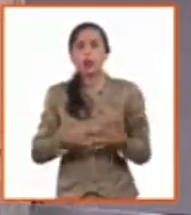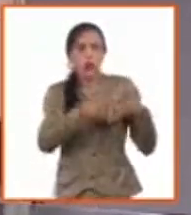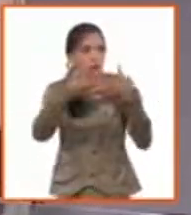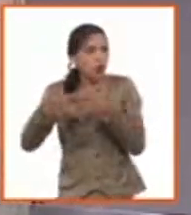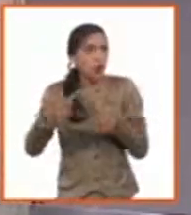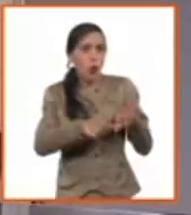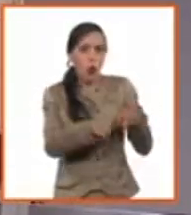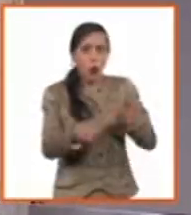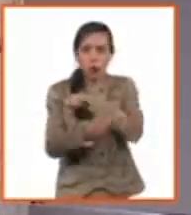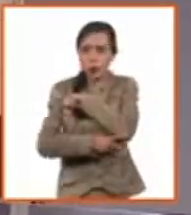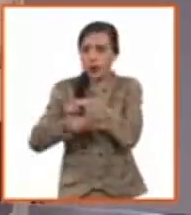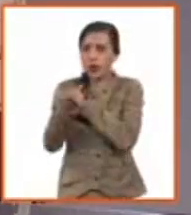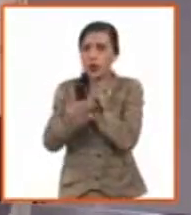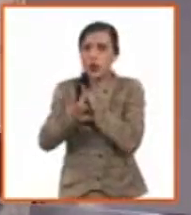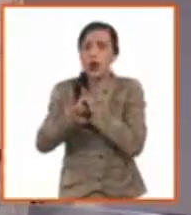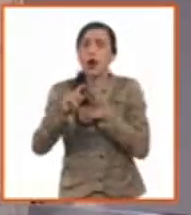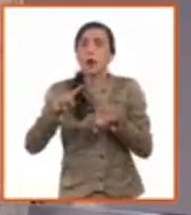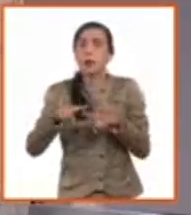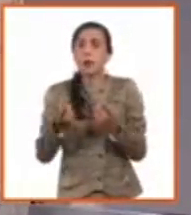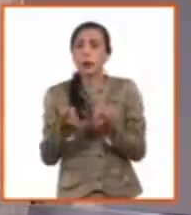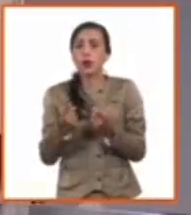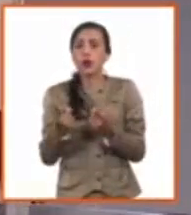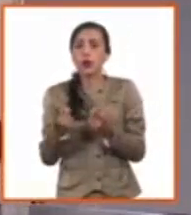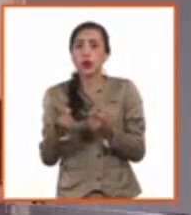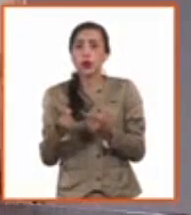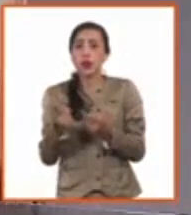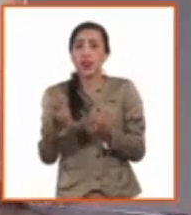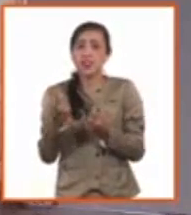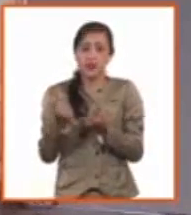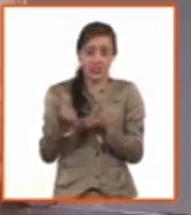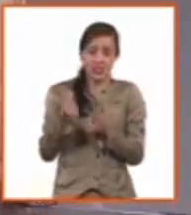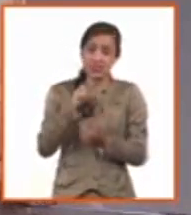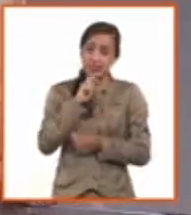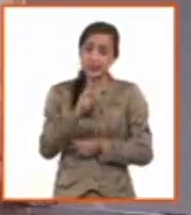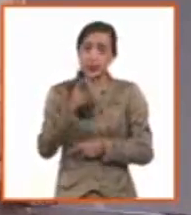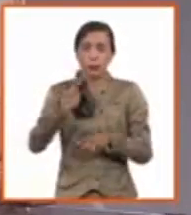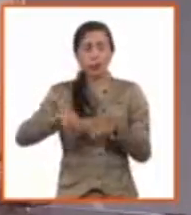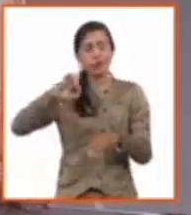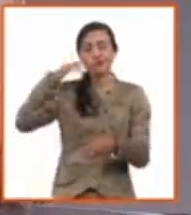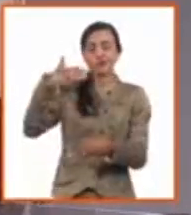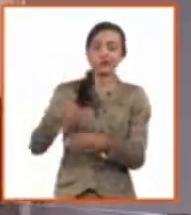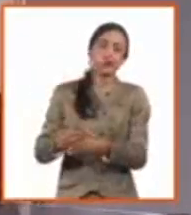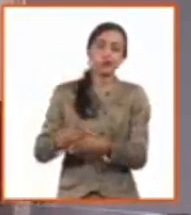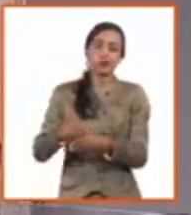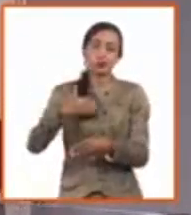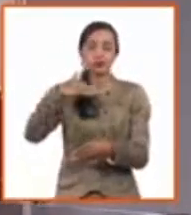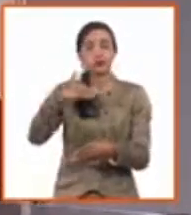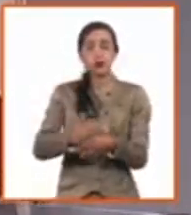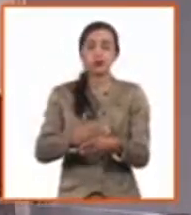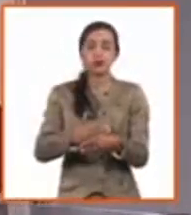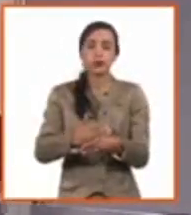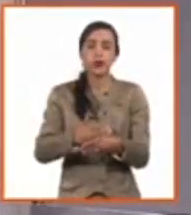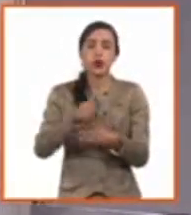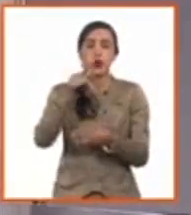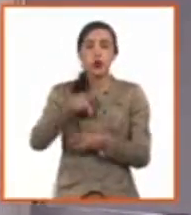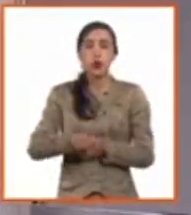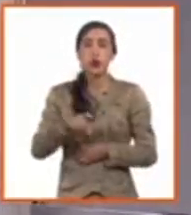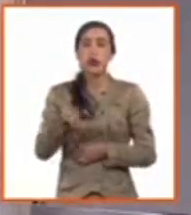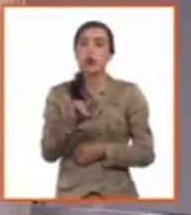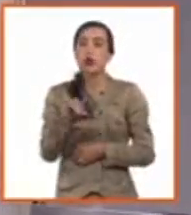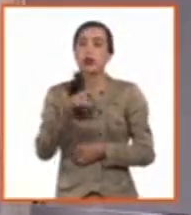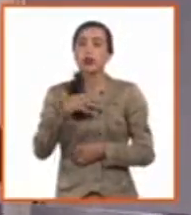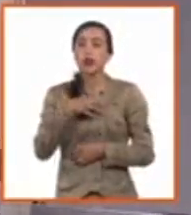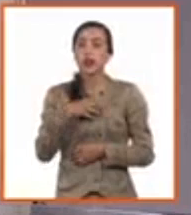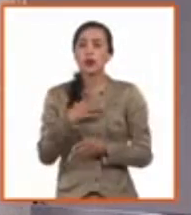o de cualquier otro país por el alto riesgo que significan las transacciones financieras pues hay limitaciones lógicamente hoy